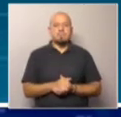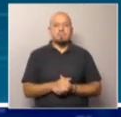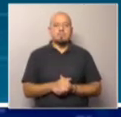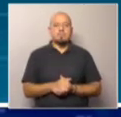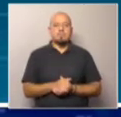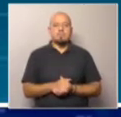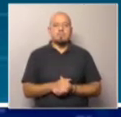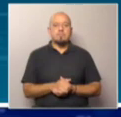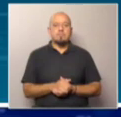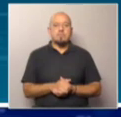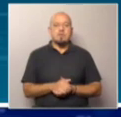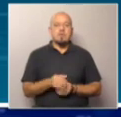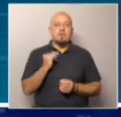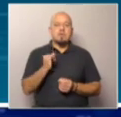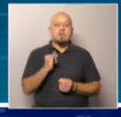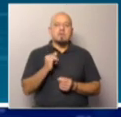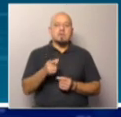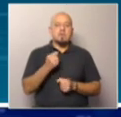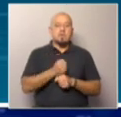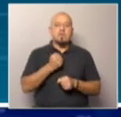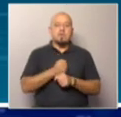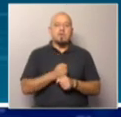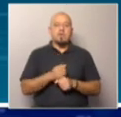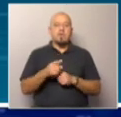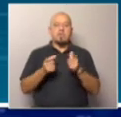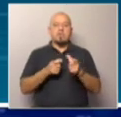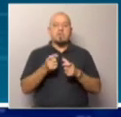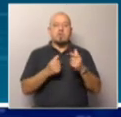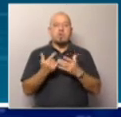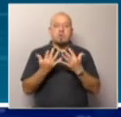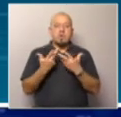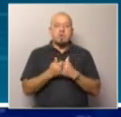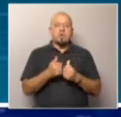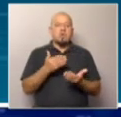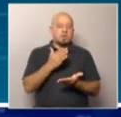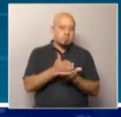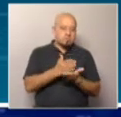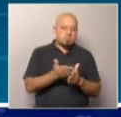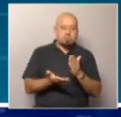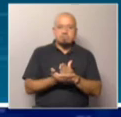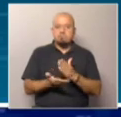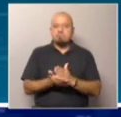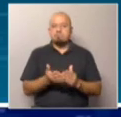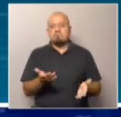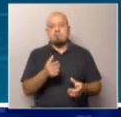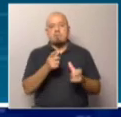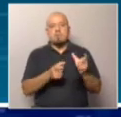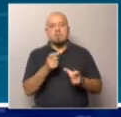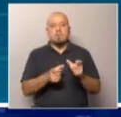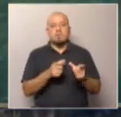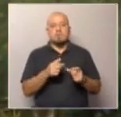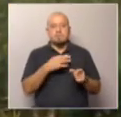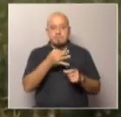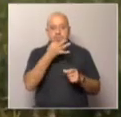Sí, exactamente. Bueno, se destaca el trabajo justamente de los vecinos organizados, ¿no? Siempre la solidaridad de los vecinos. Esto también, como lo decían